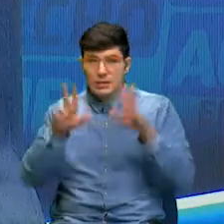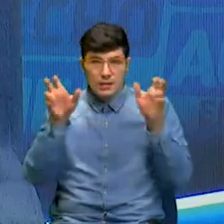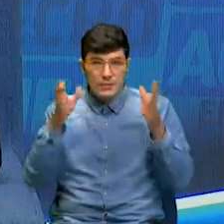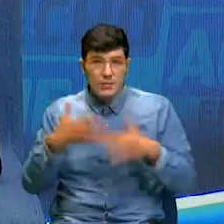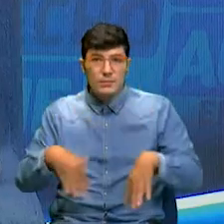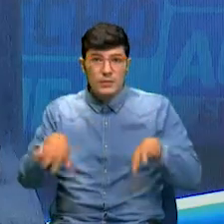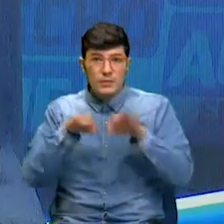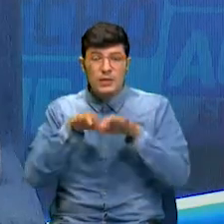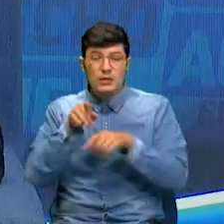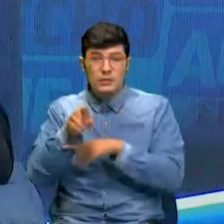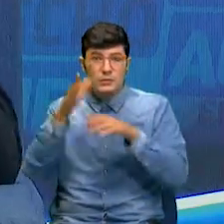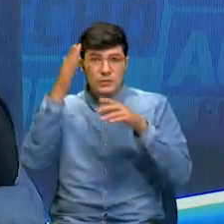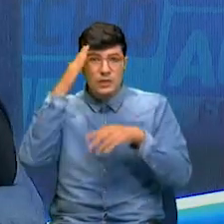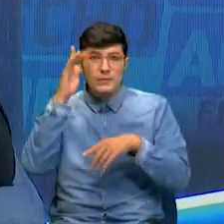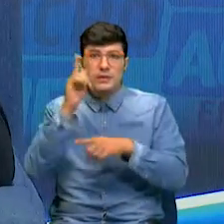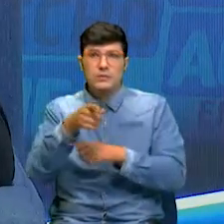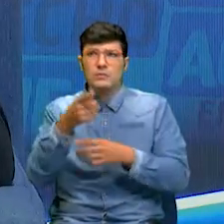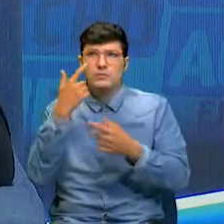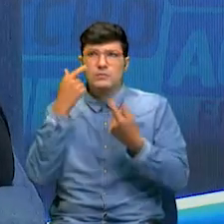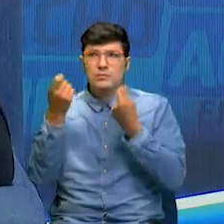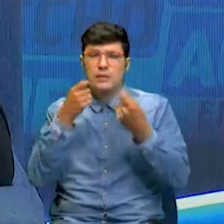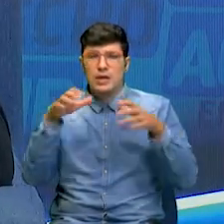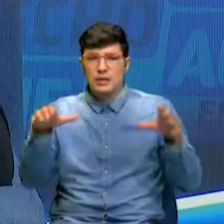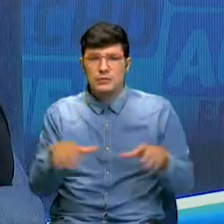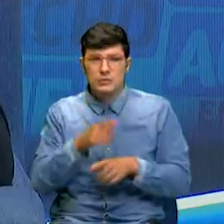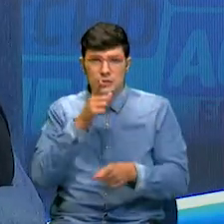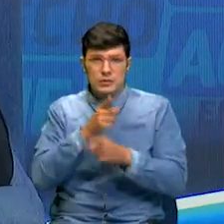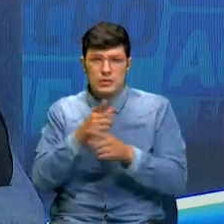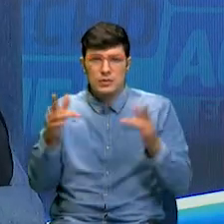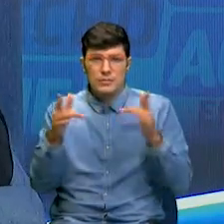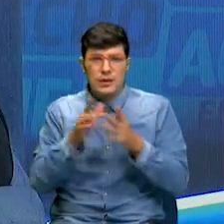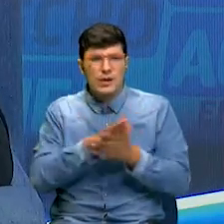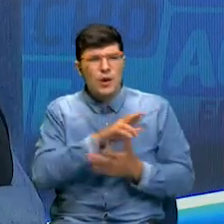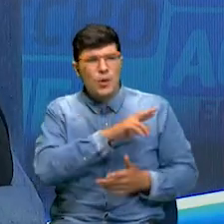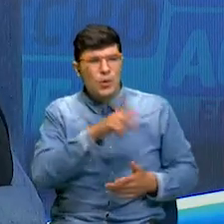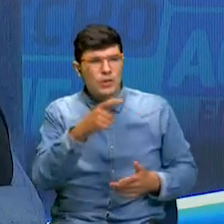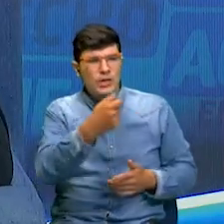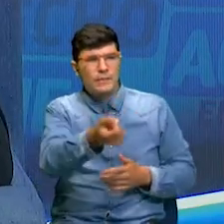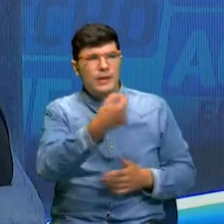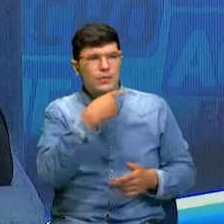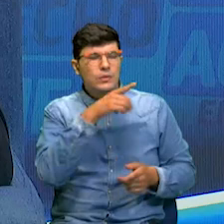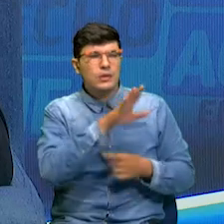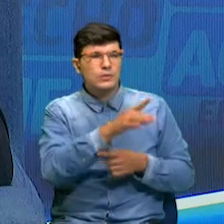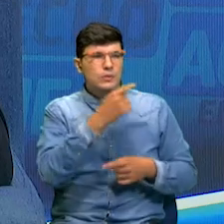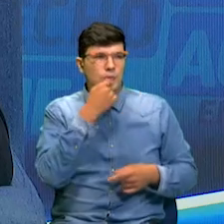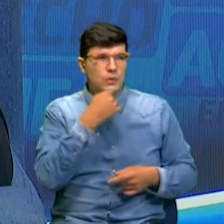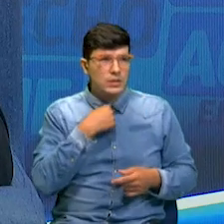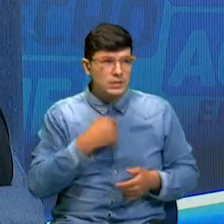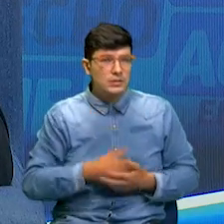importante entonces para que se tomen las medidas correspondientes. Tenemos otra pregunta, nos dicen,